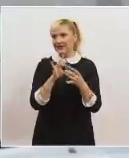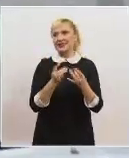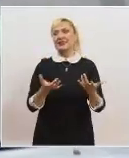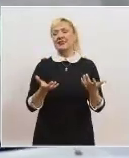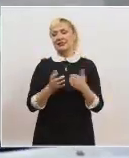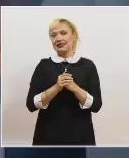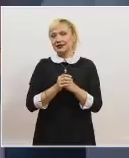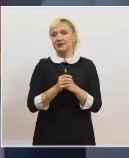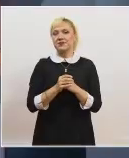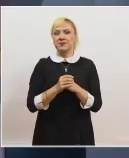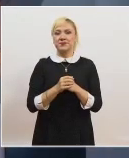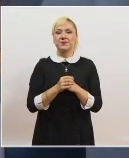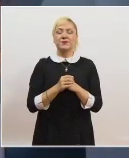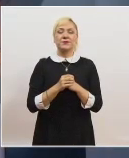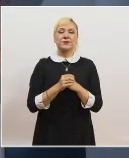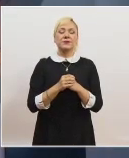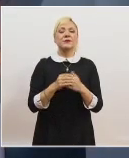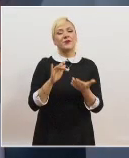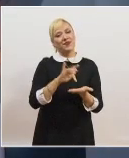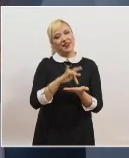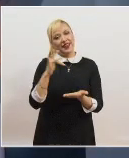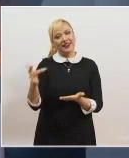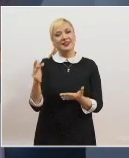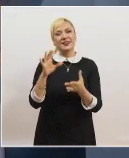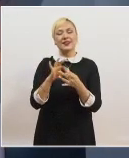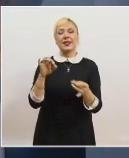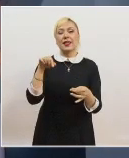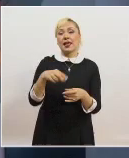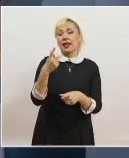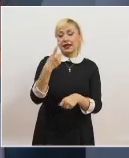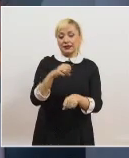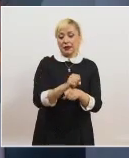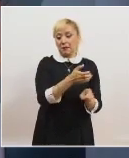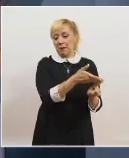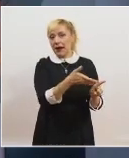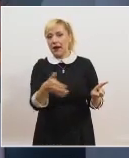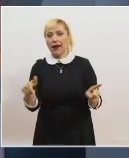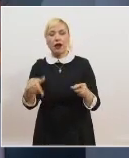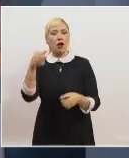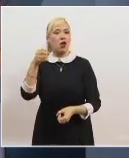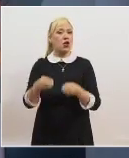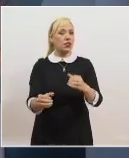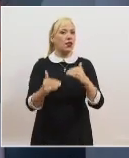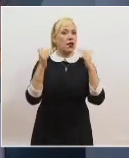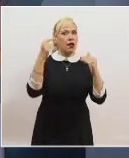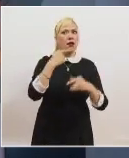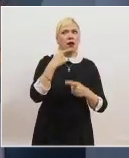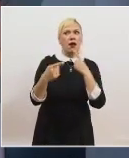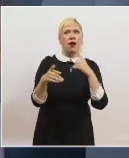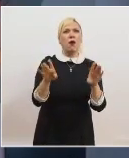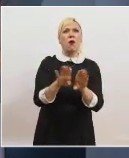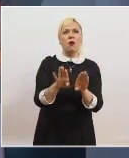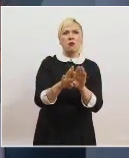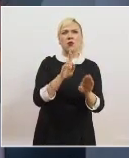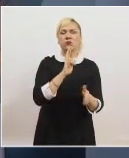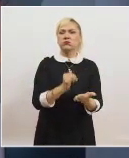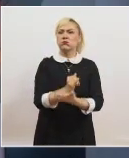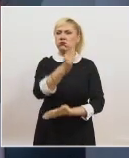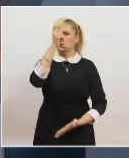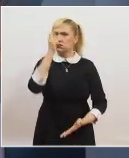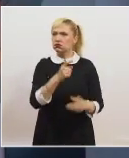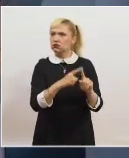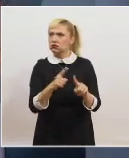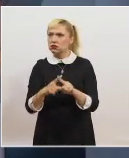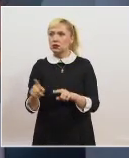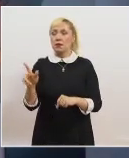Peña. Muchas gracias, Mario. Esta semana, el Pleno de la Corte también estableció diversos criterios jurisprudenciales.